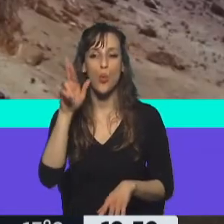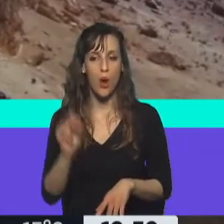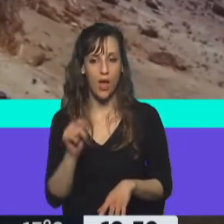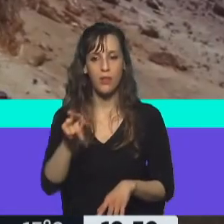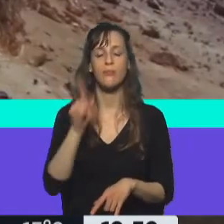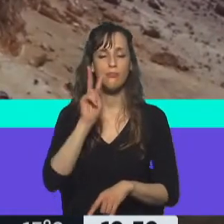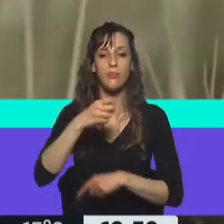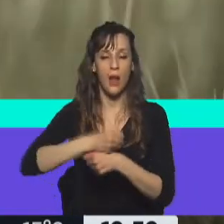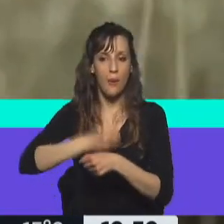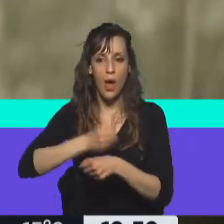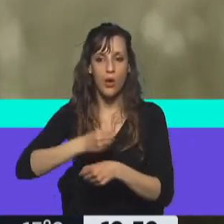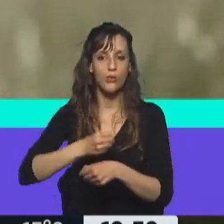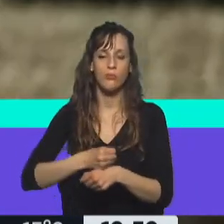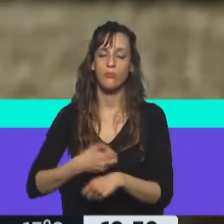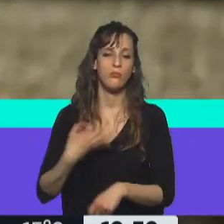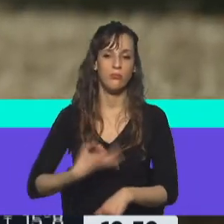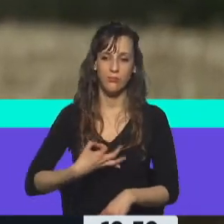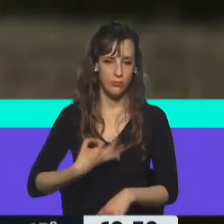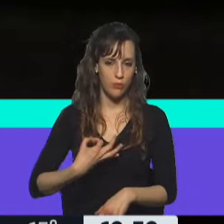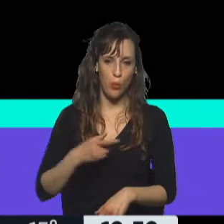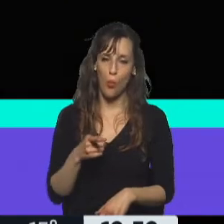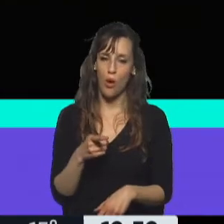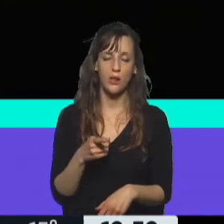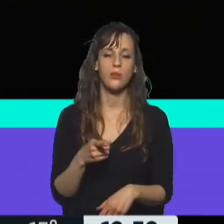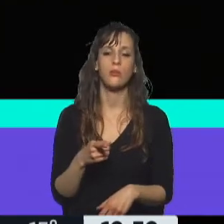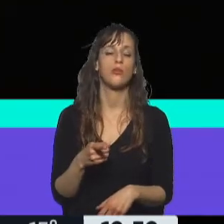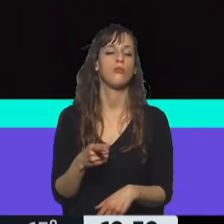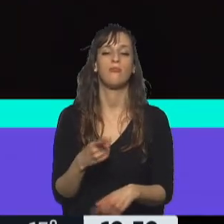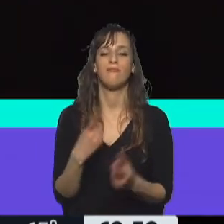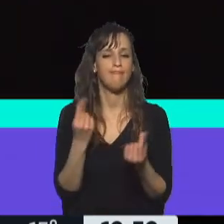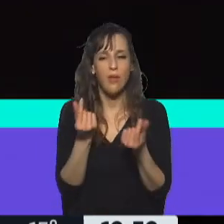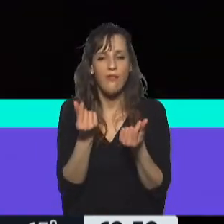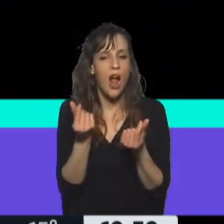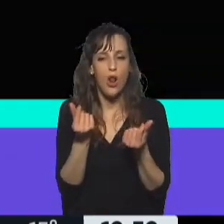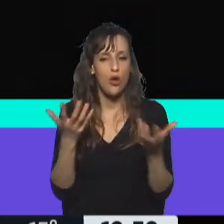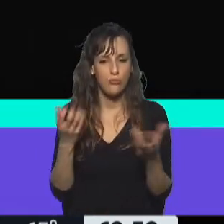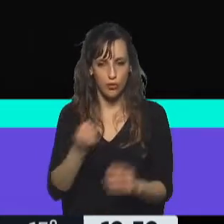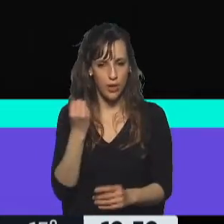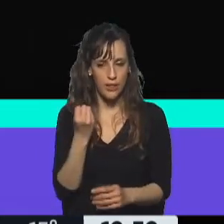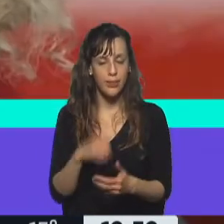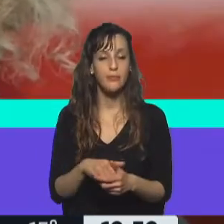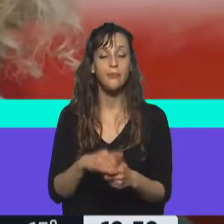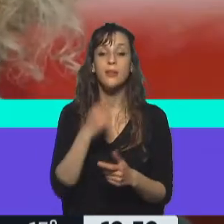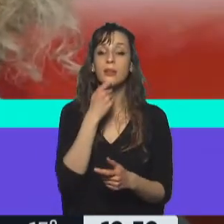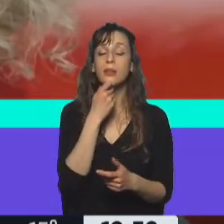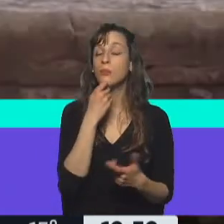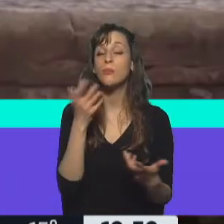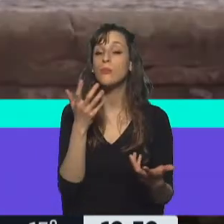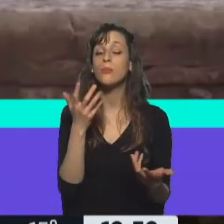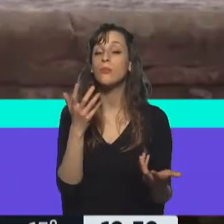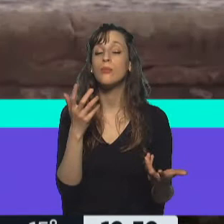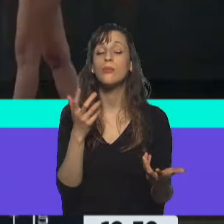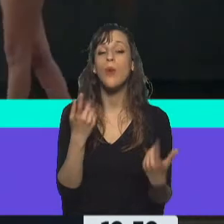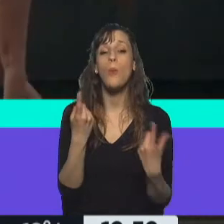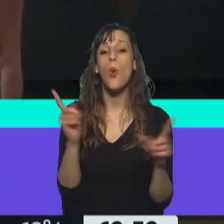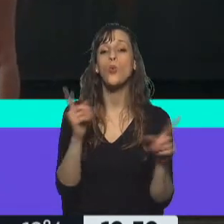son legados realmente, son para atesorar, como veíamos recién a Nidia, ¿no? Alguna vez si alguien anduvo por una milonga y se cruzó con